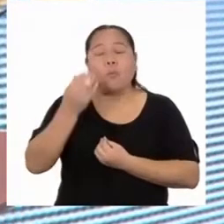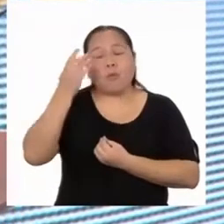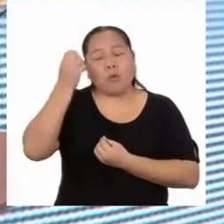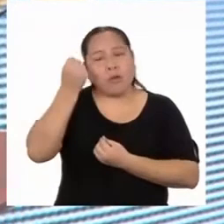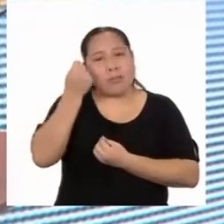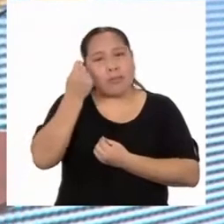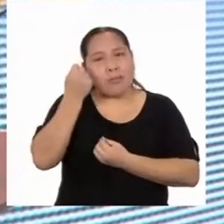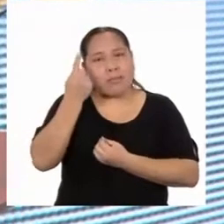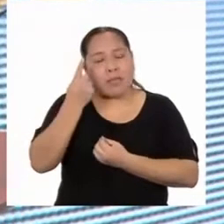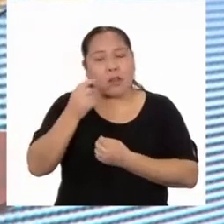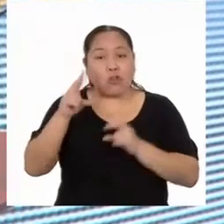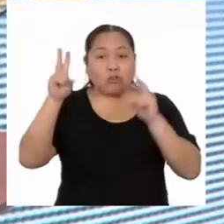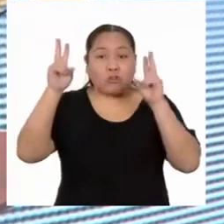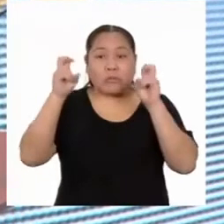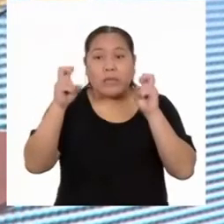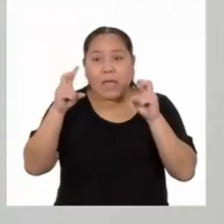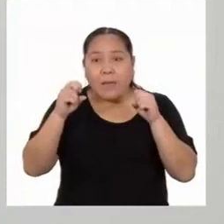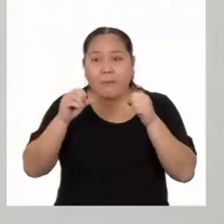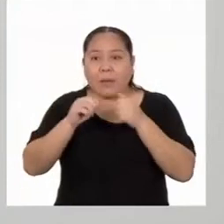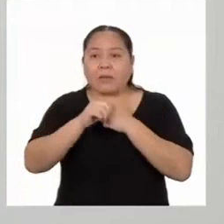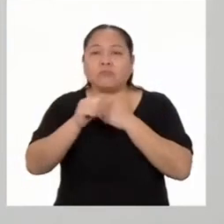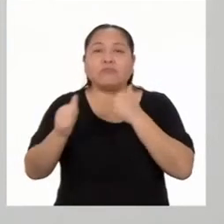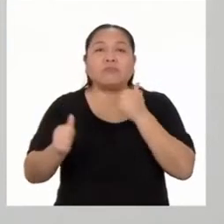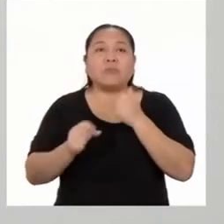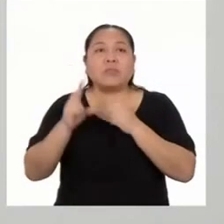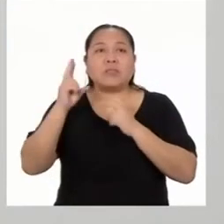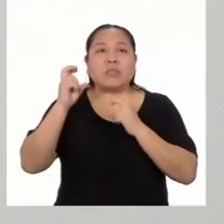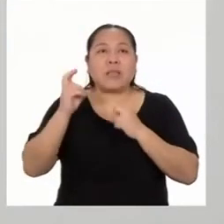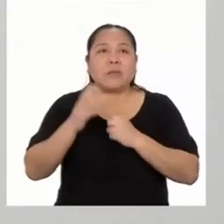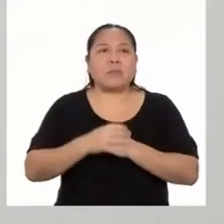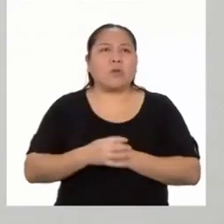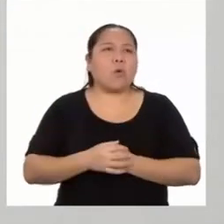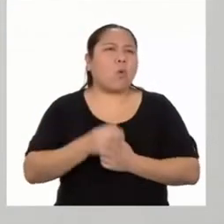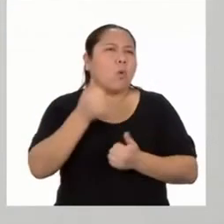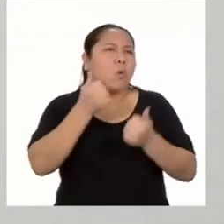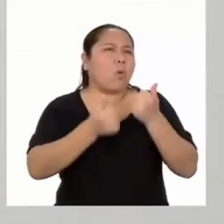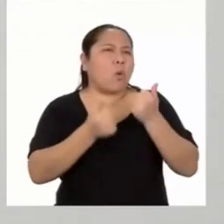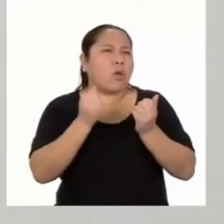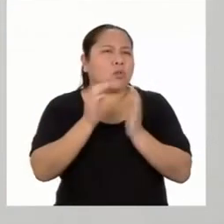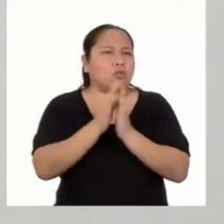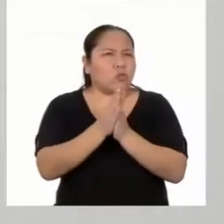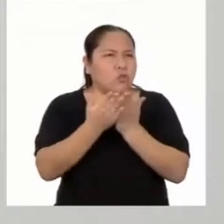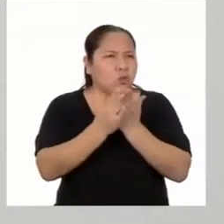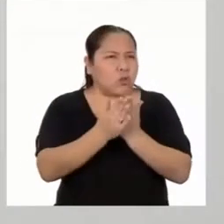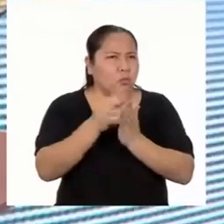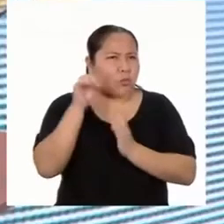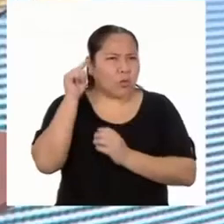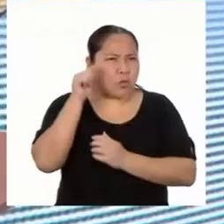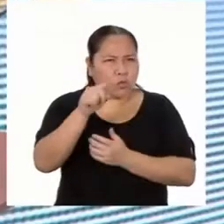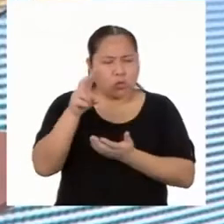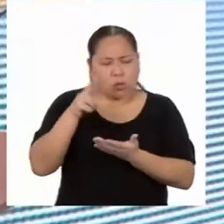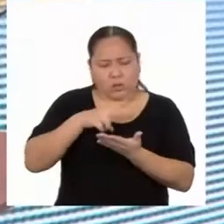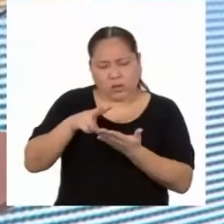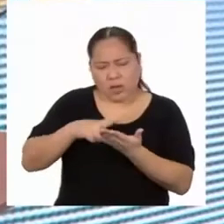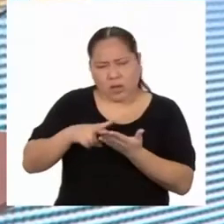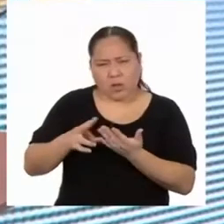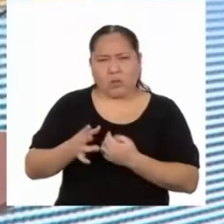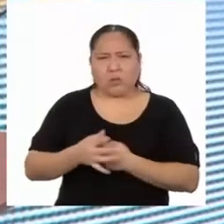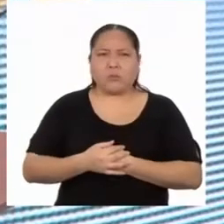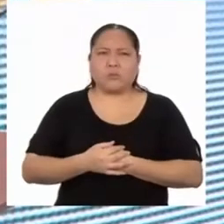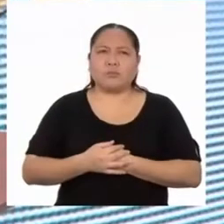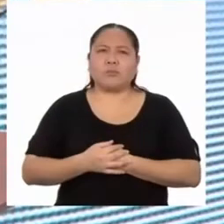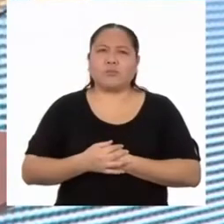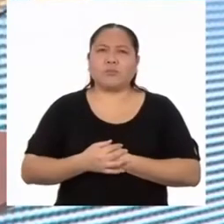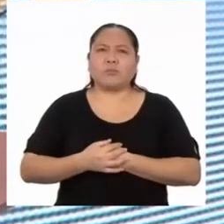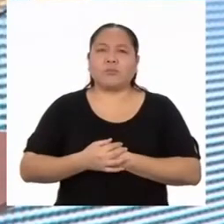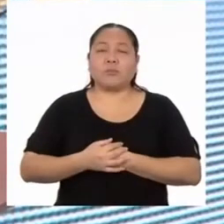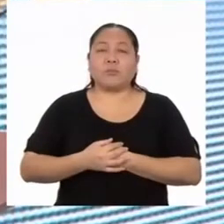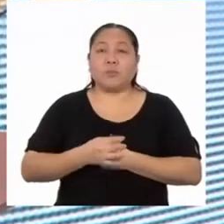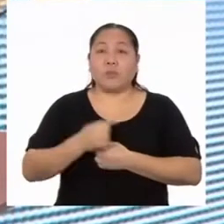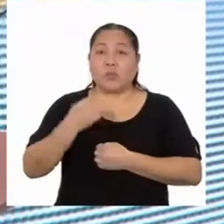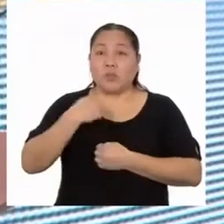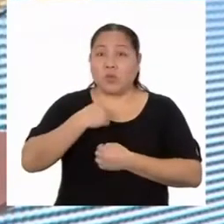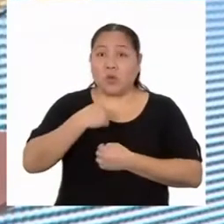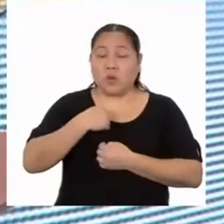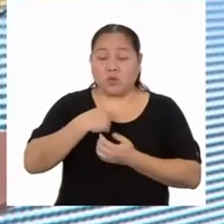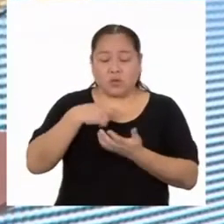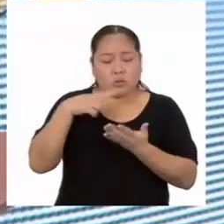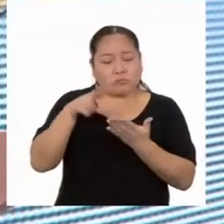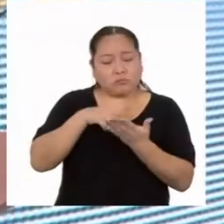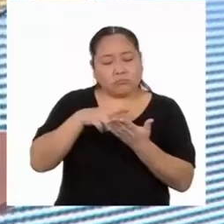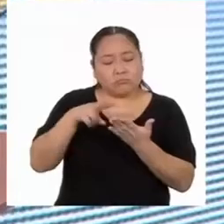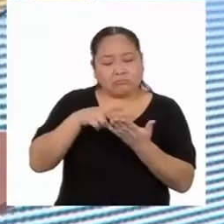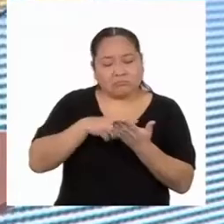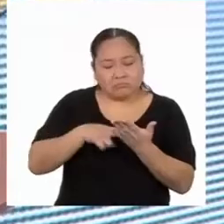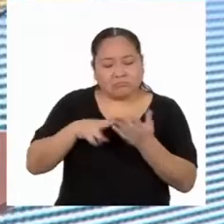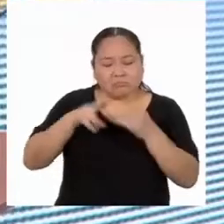e ideas principales de un texto. ¿Qué libros o textos has estado leyendo? Bueno, he estado buscando libros y artículos